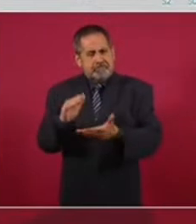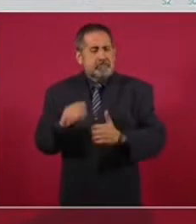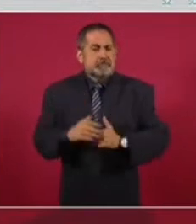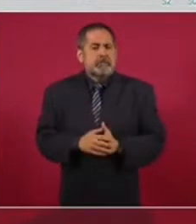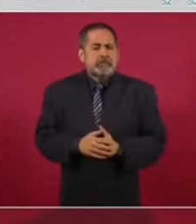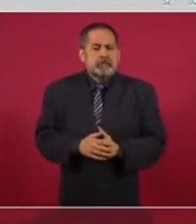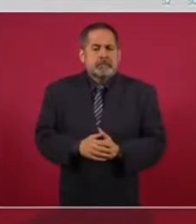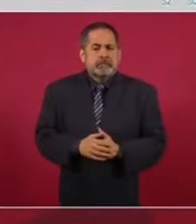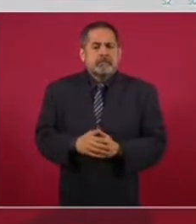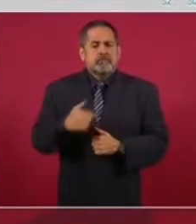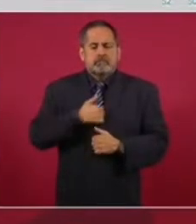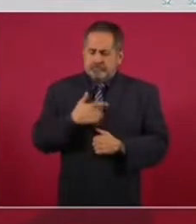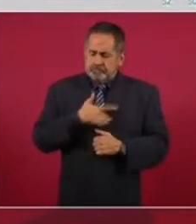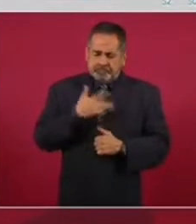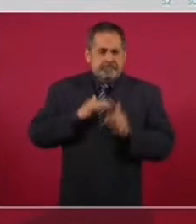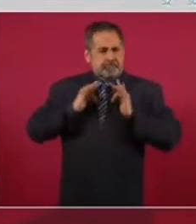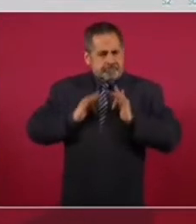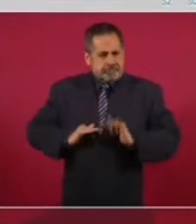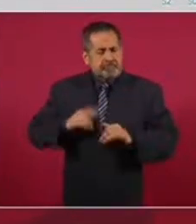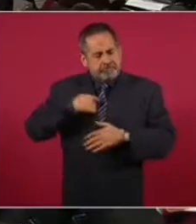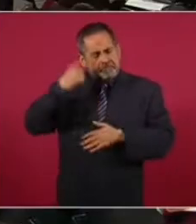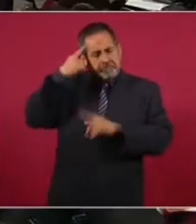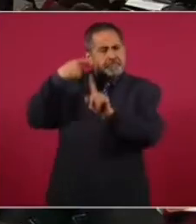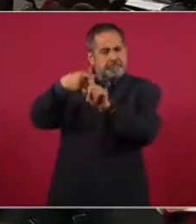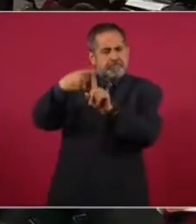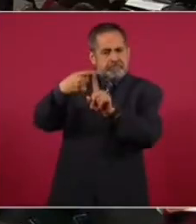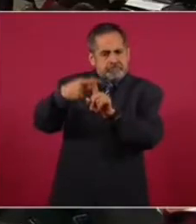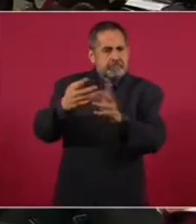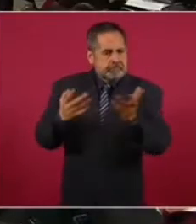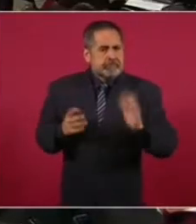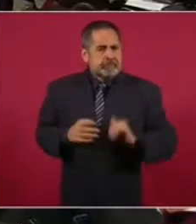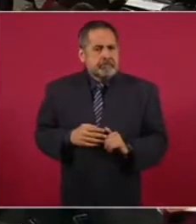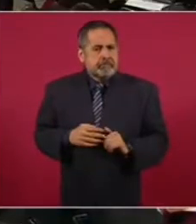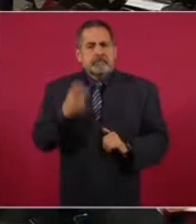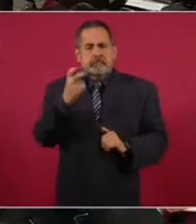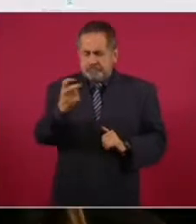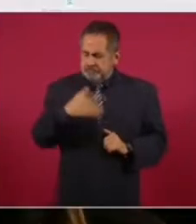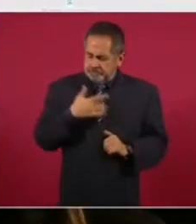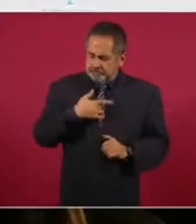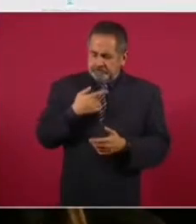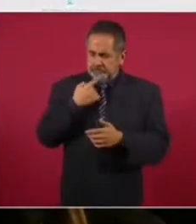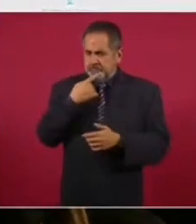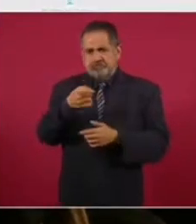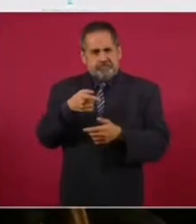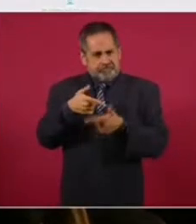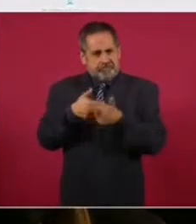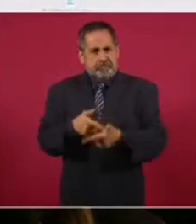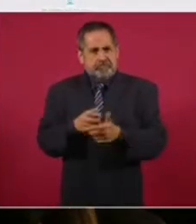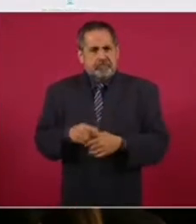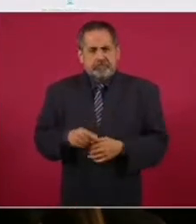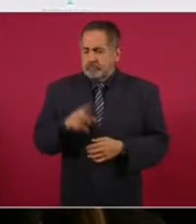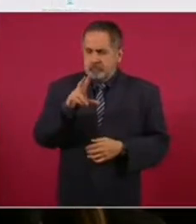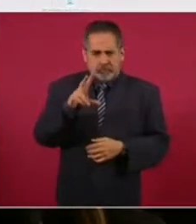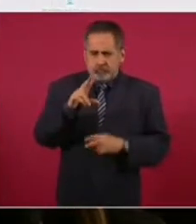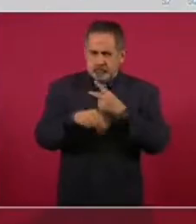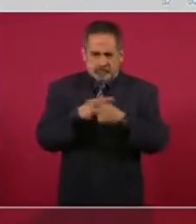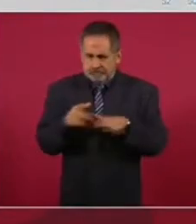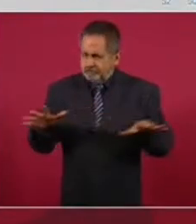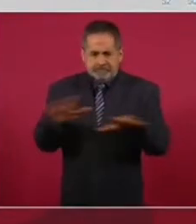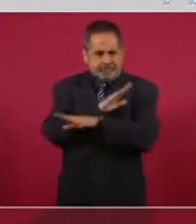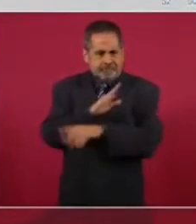tiene tranquilo y optimista y por eso sostengo que no vamos a cambiar